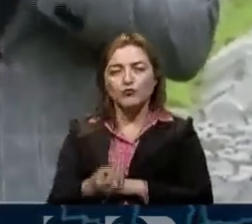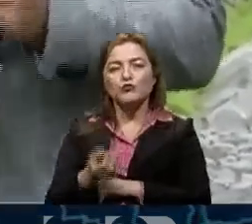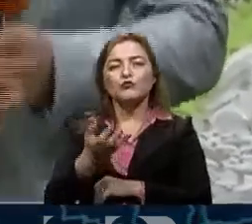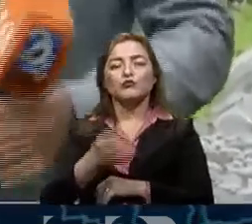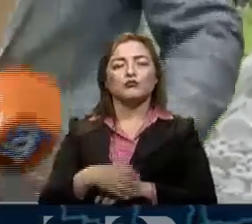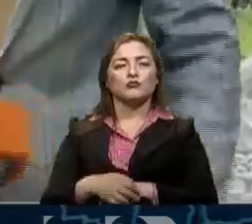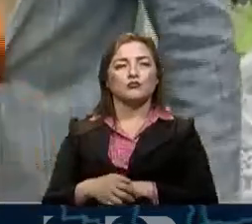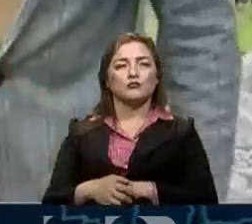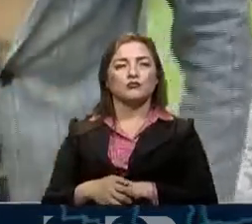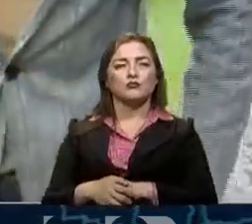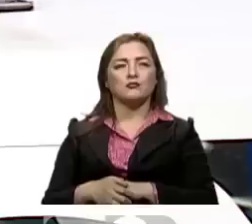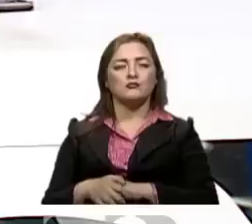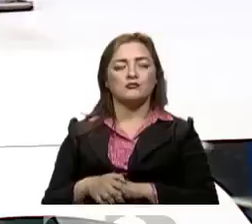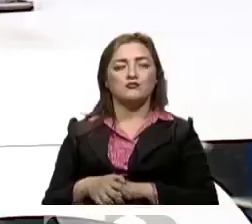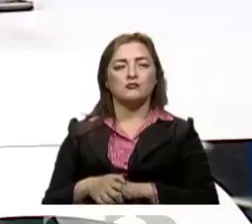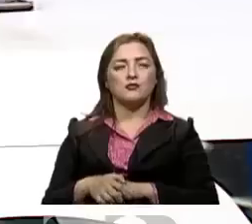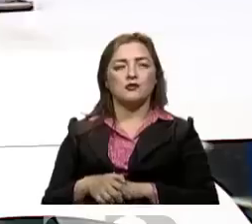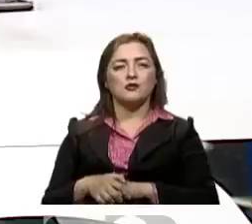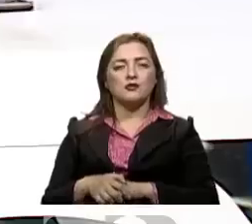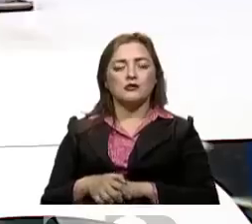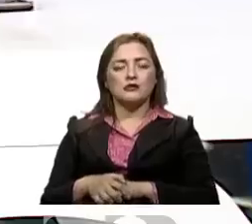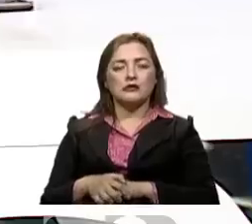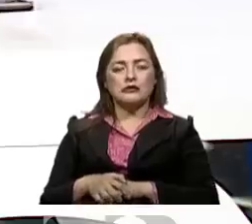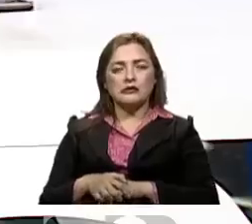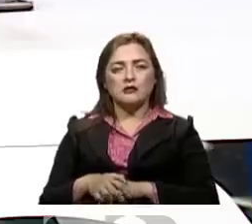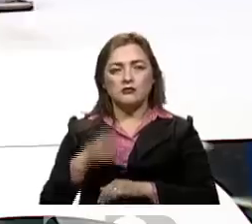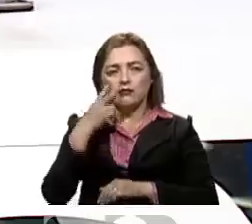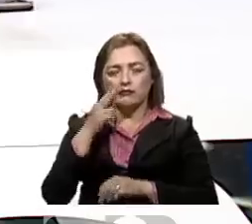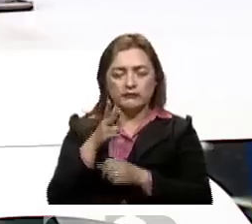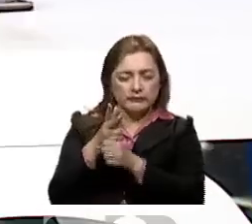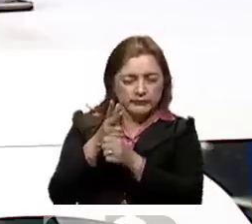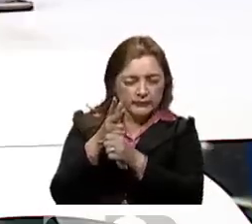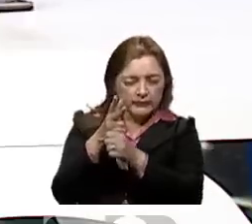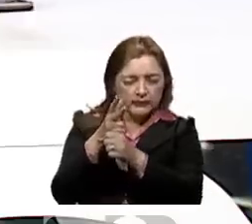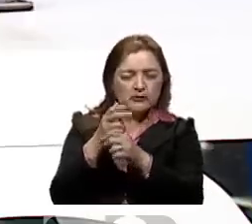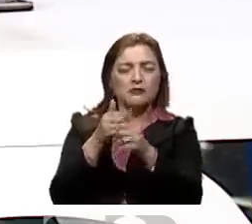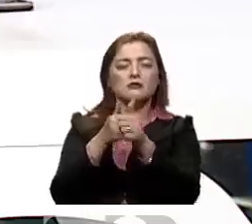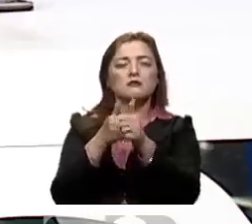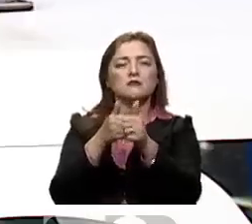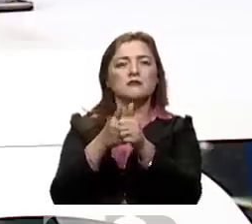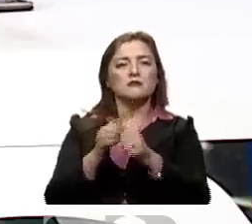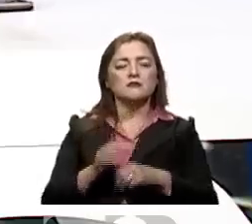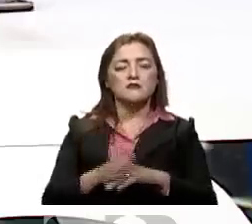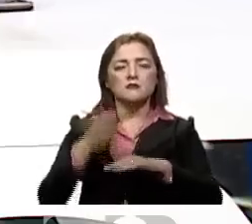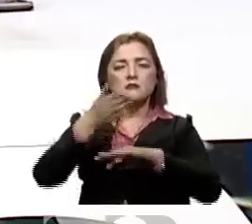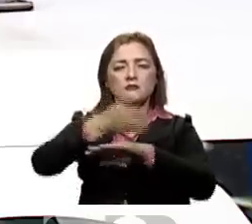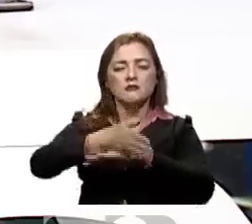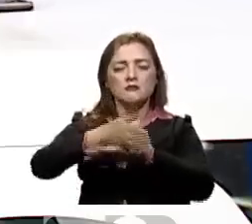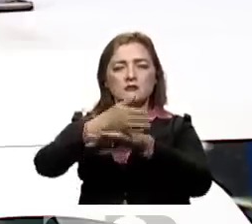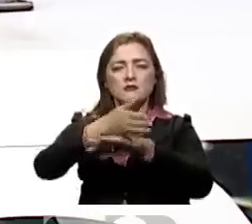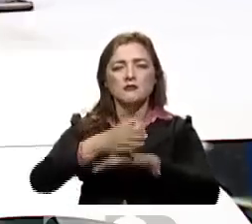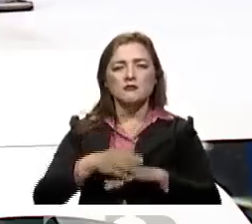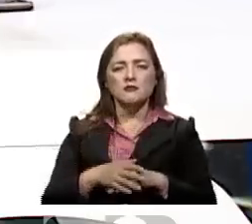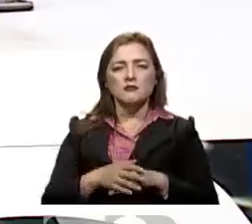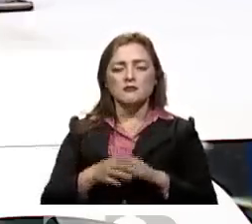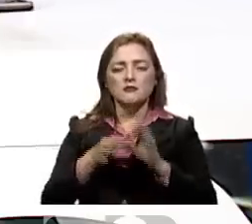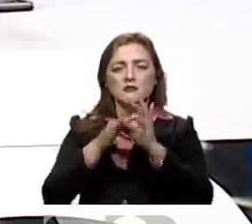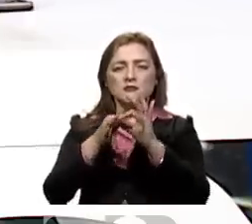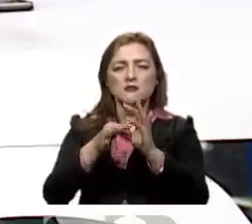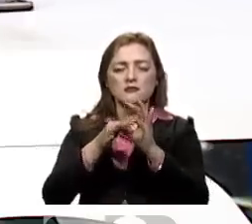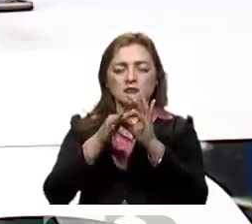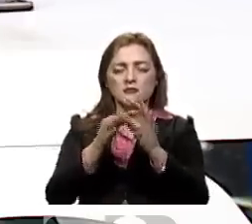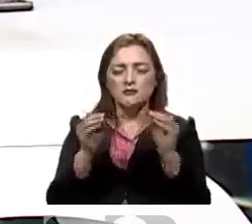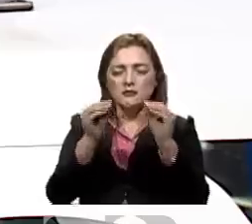buenos días. Por supuesto, Paul, estamos siguiendo de cerca estos operativos y en cualquier momento volveremos con nuestro compañero para que